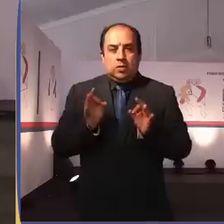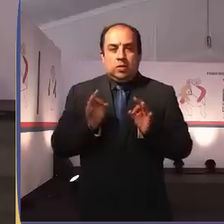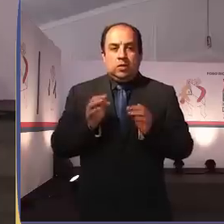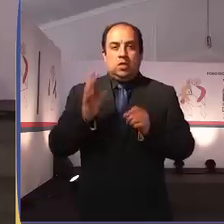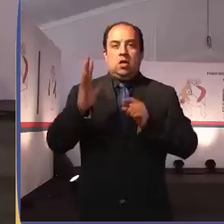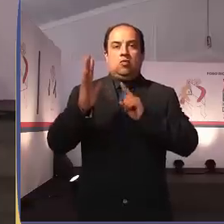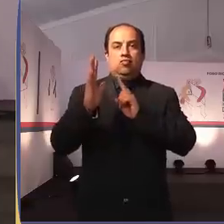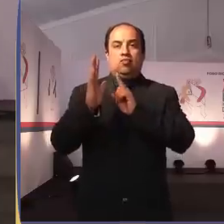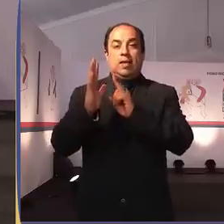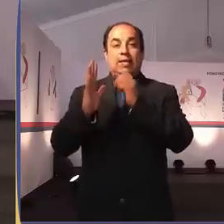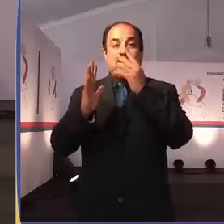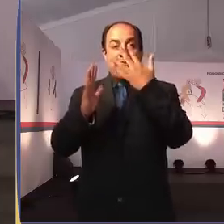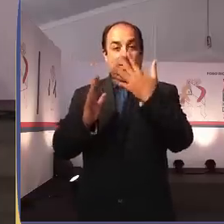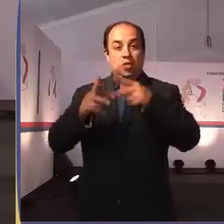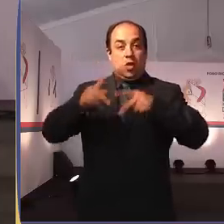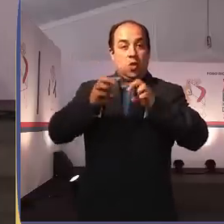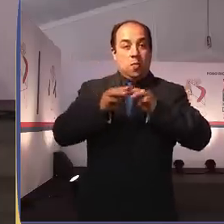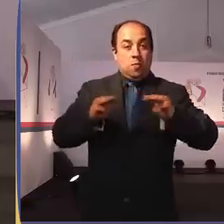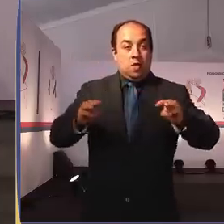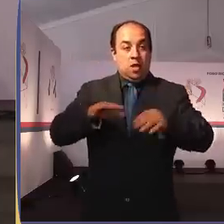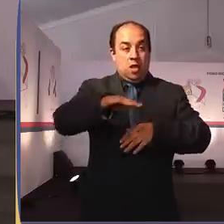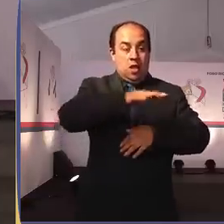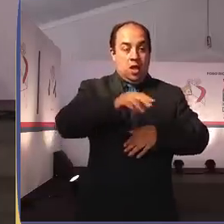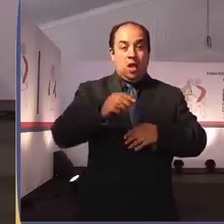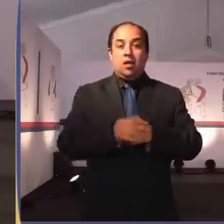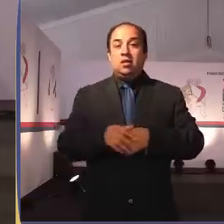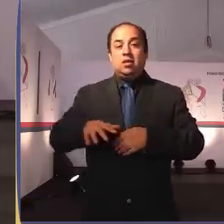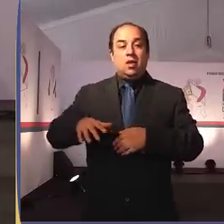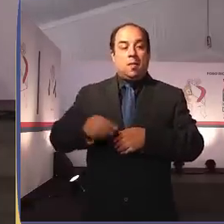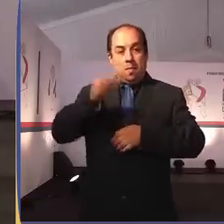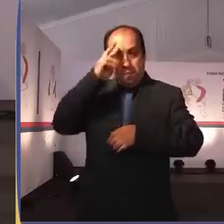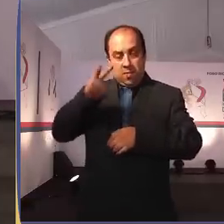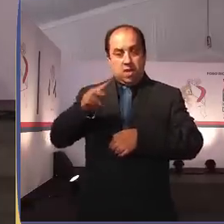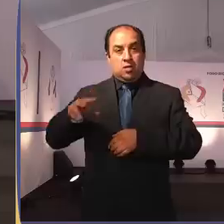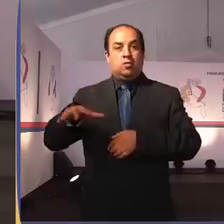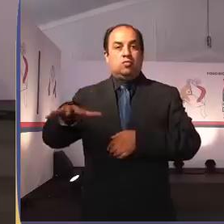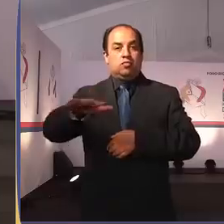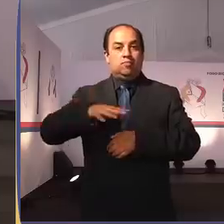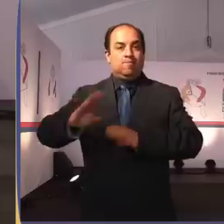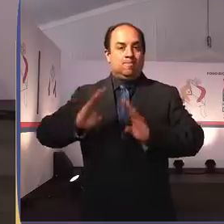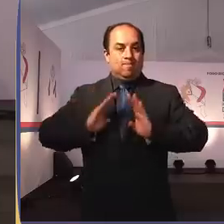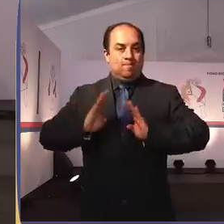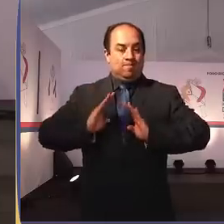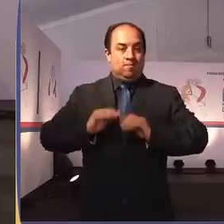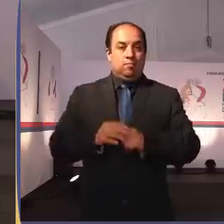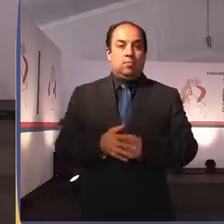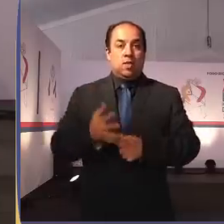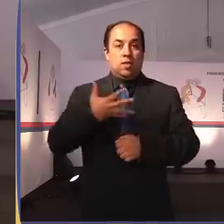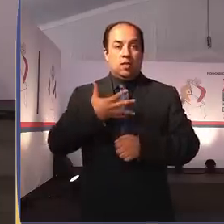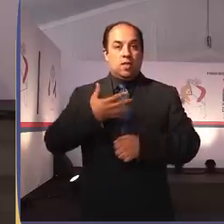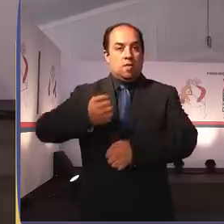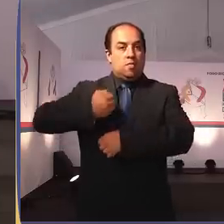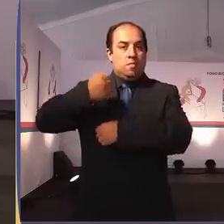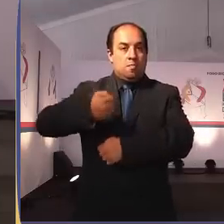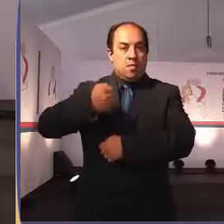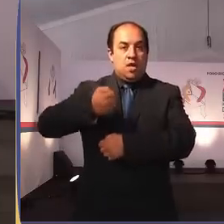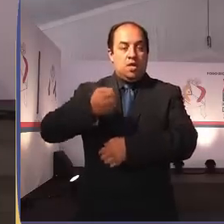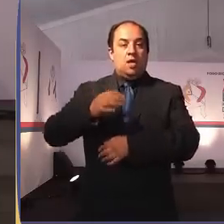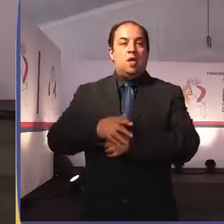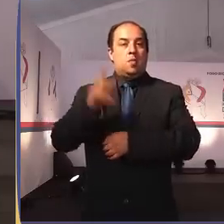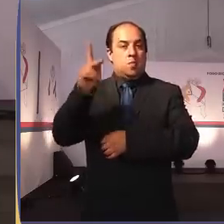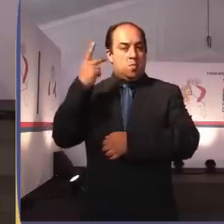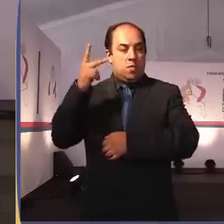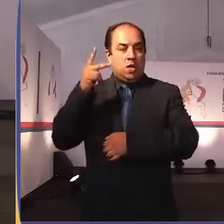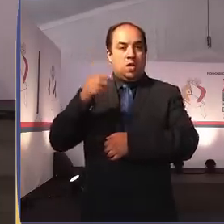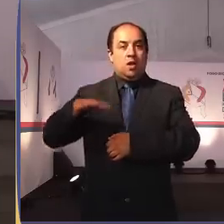los 5 kilómetros de la línea defensiva mexicana, donde están los lanceros de Puebla, la división de